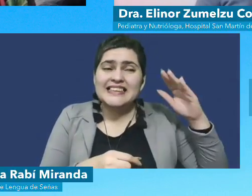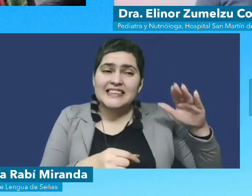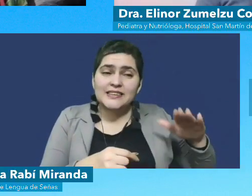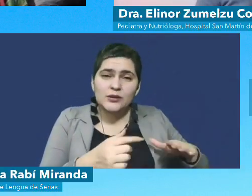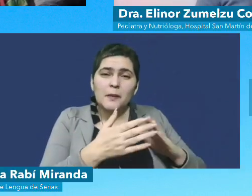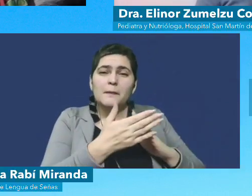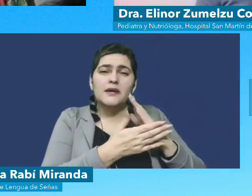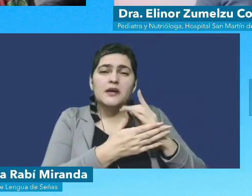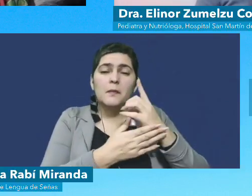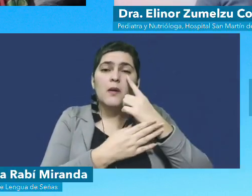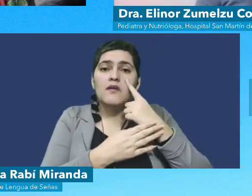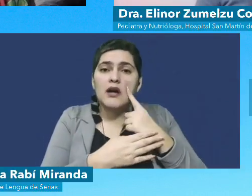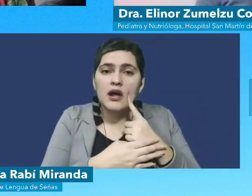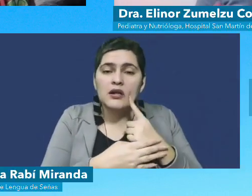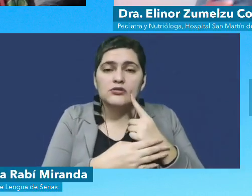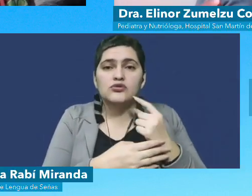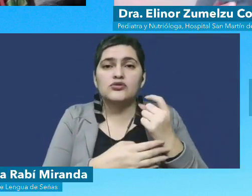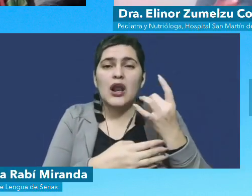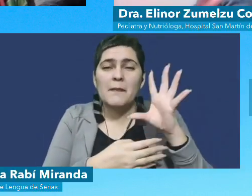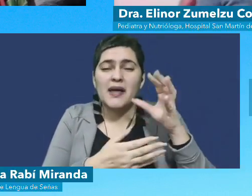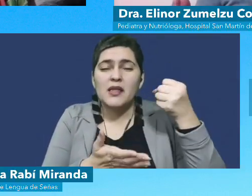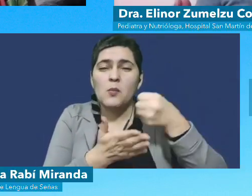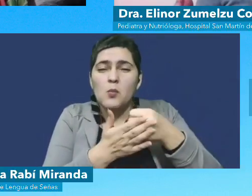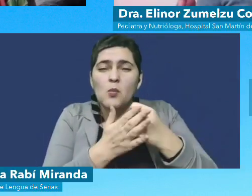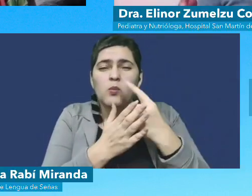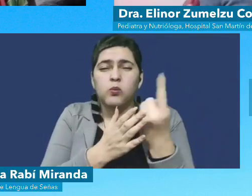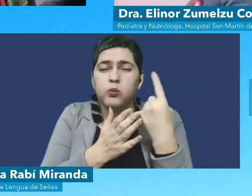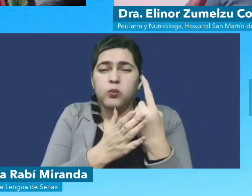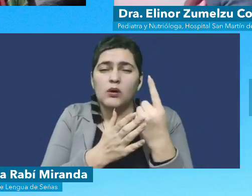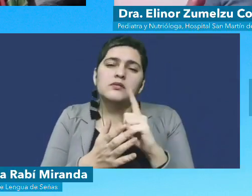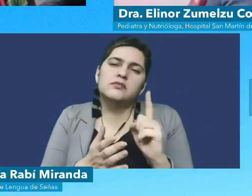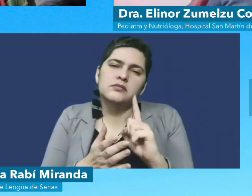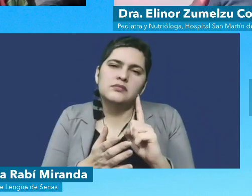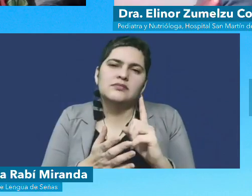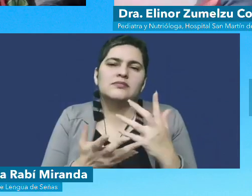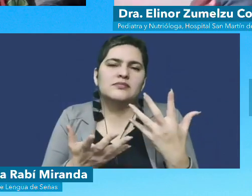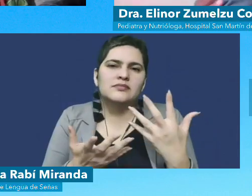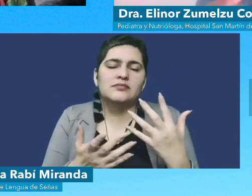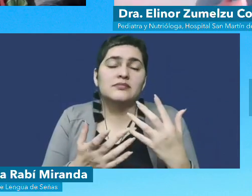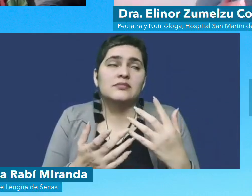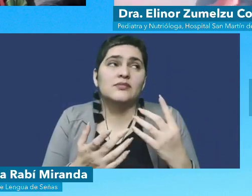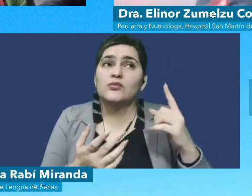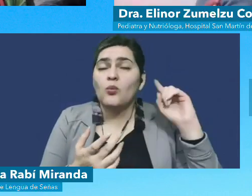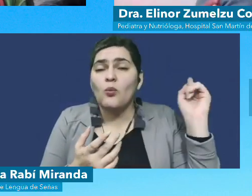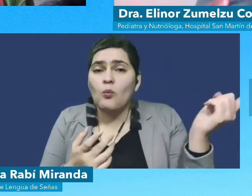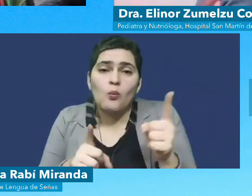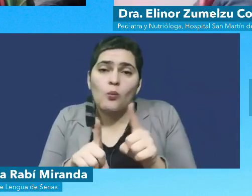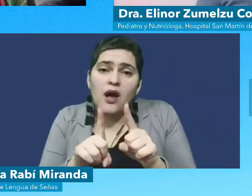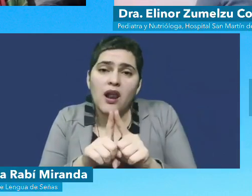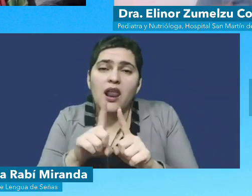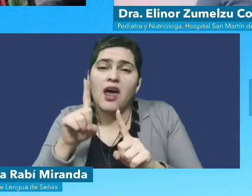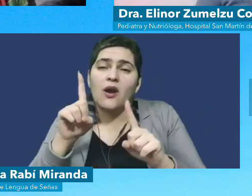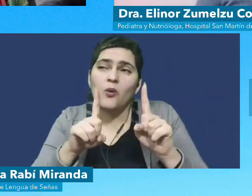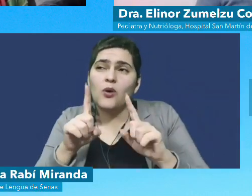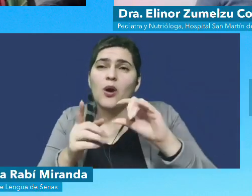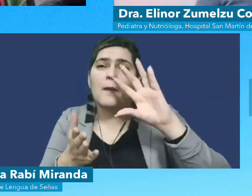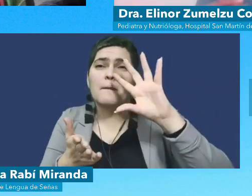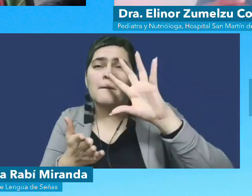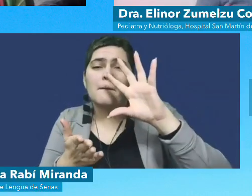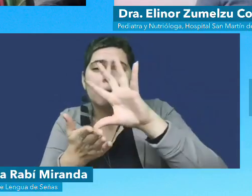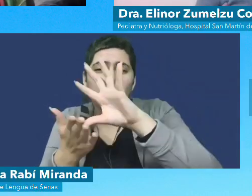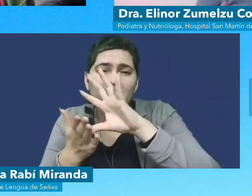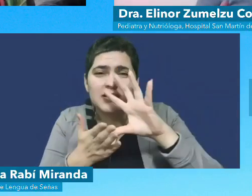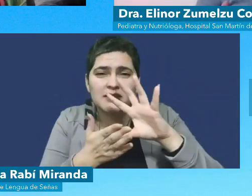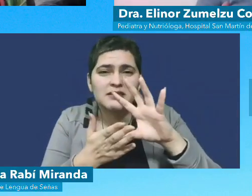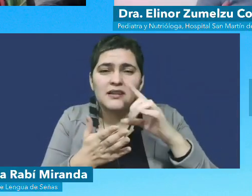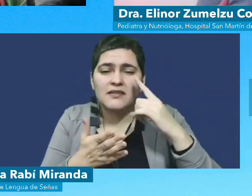el puré licuado. Entonces, pero eso es una cosa que es poblacional. No sé, en otros países son más adelantados que nosotros, pasan harto a la textura molida contenedora, acá